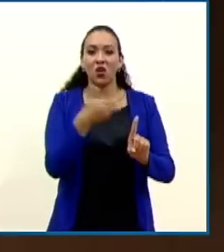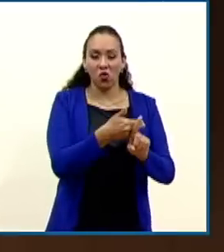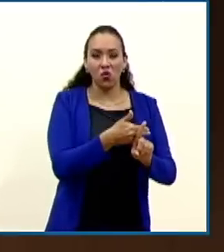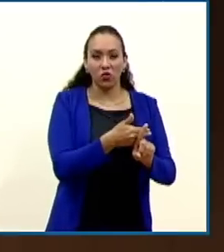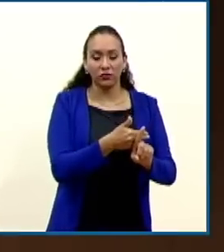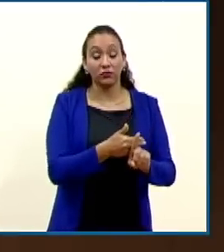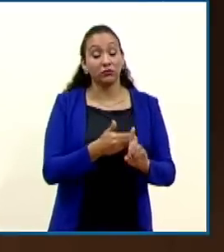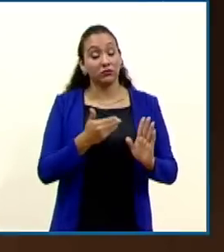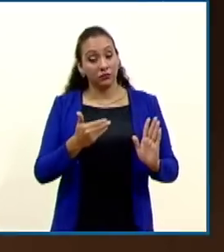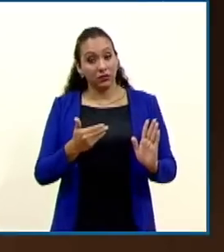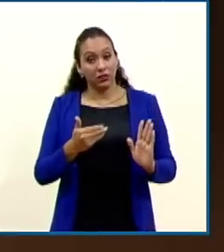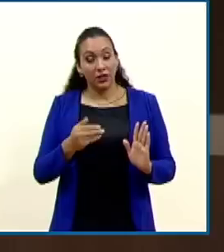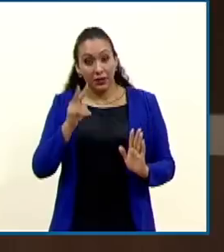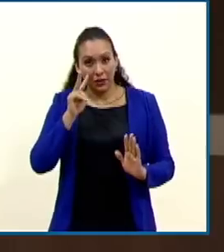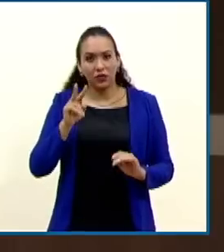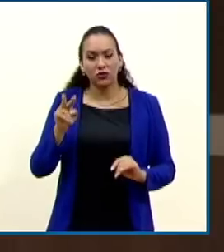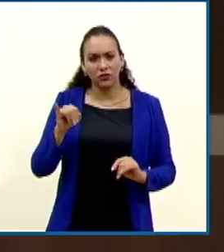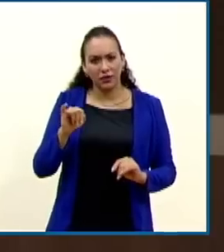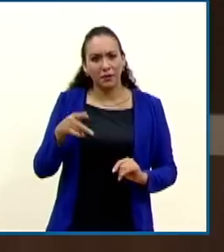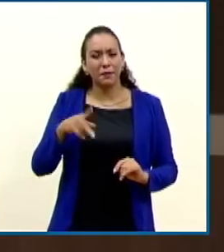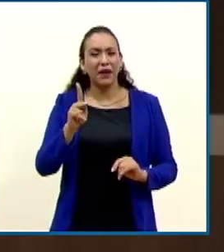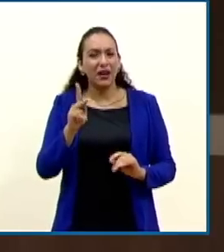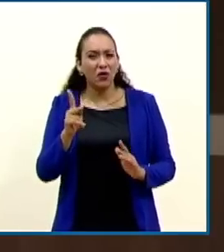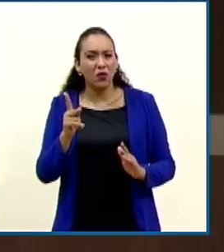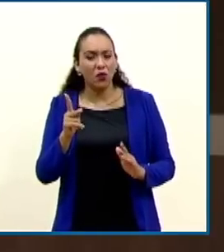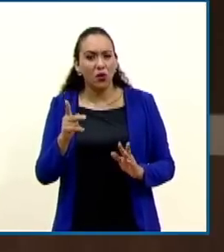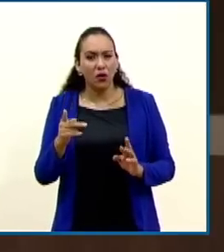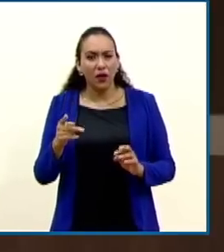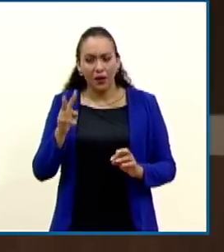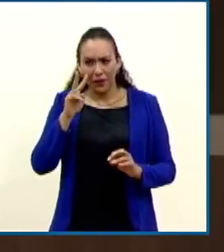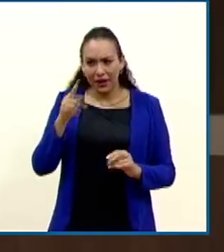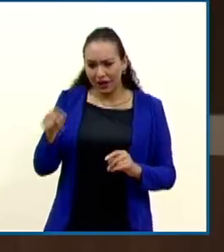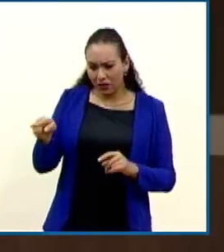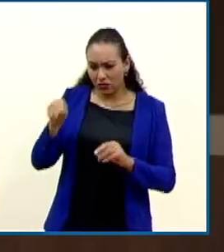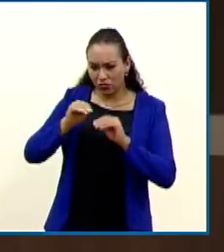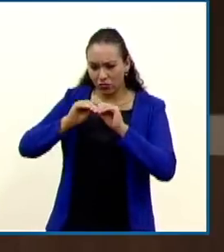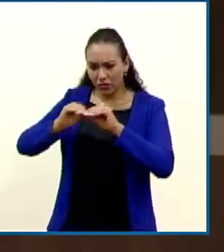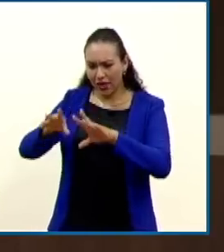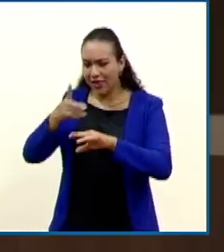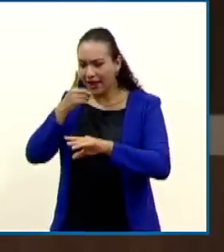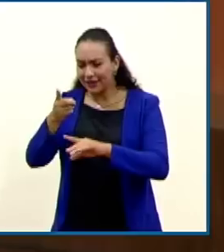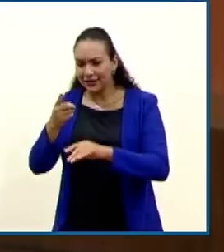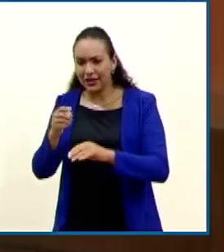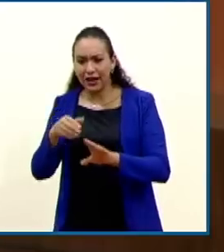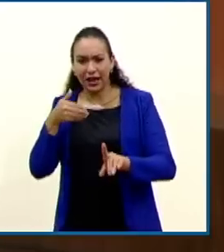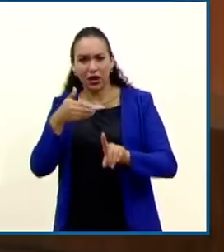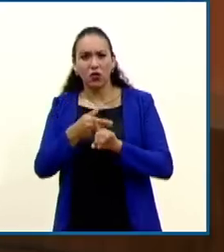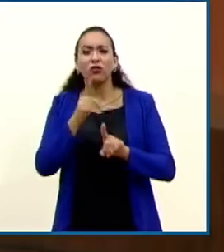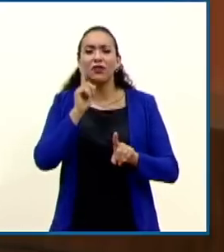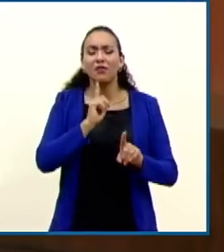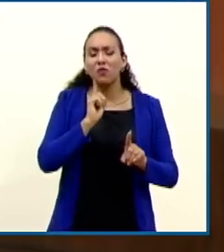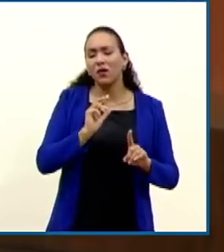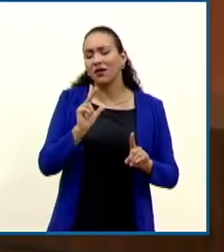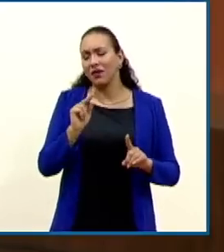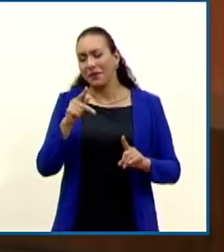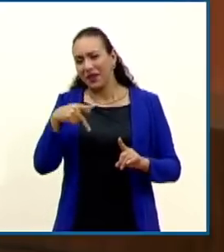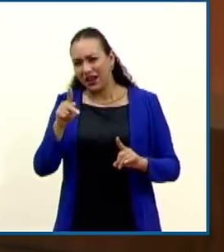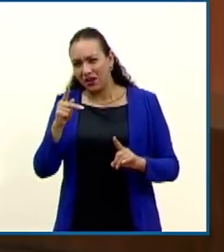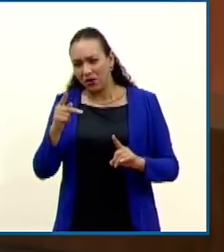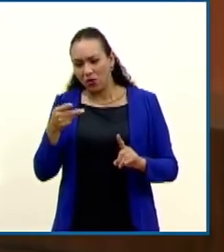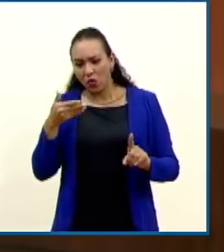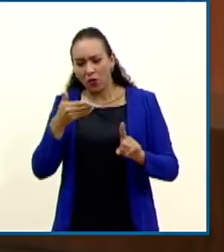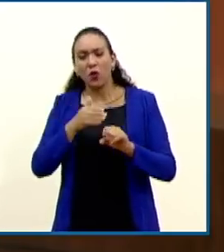pudieron resultar desagradables, carecen de algún estereotipo de género que configure violencia simbólica, cuyo propósito